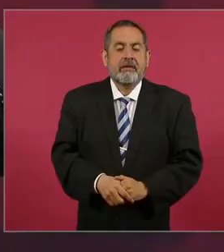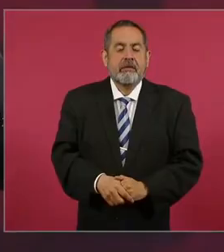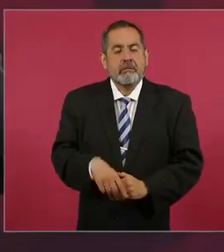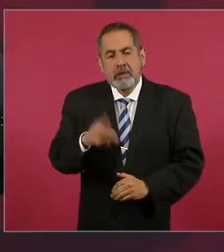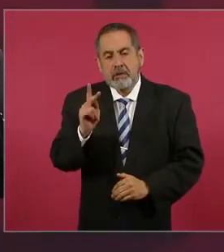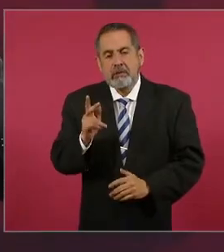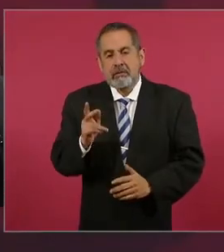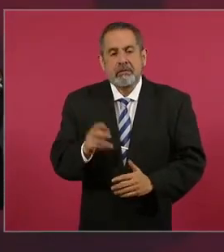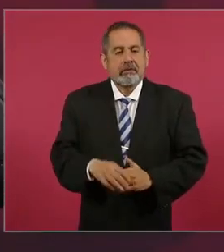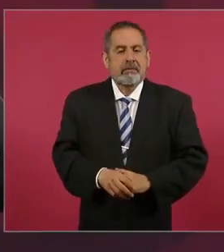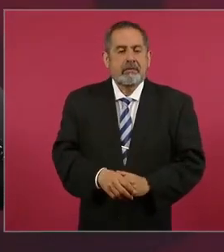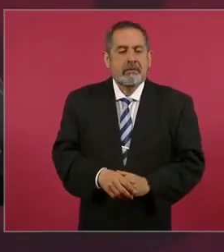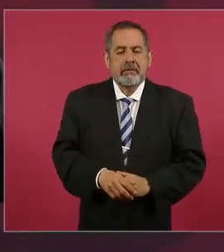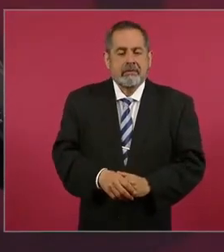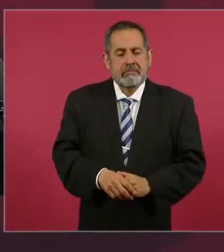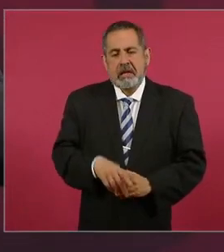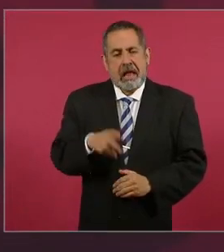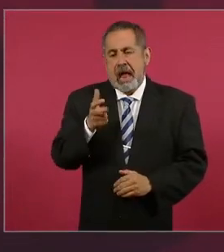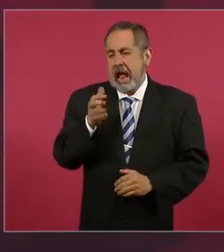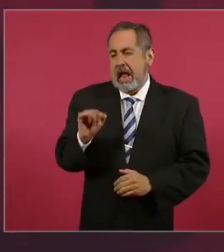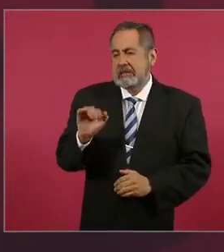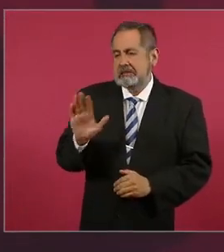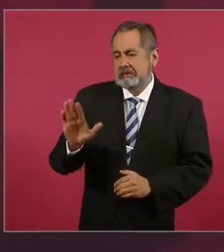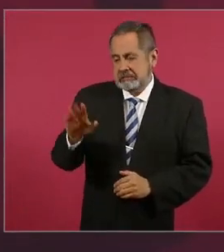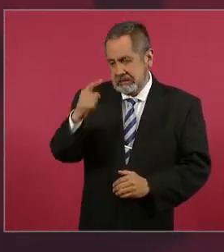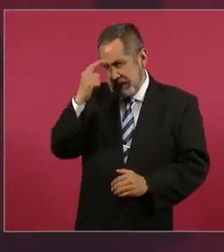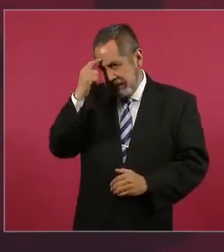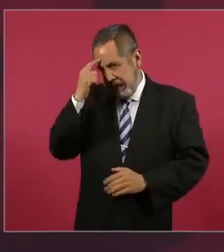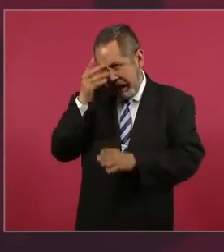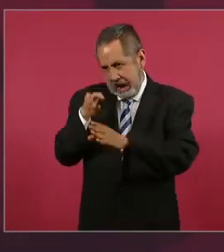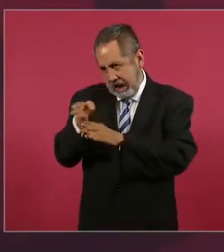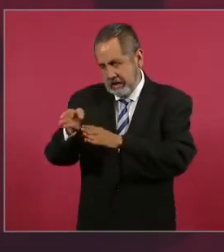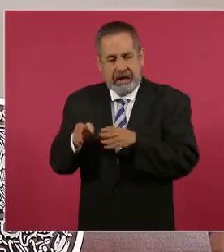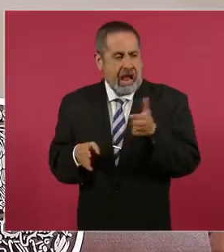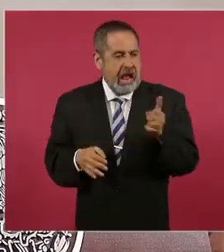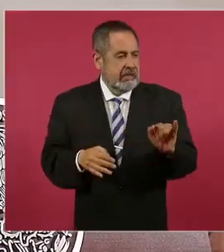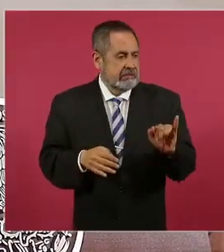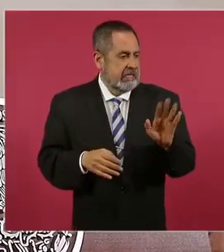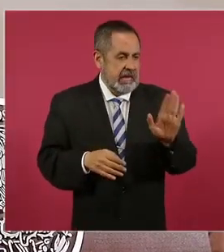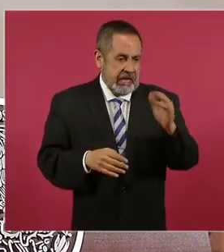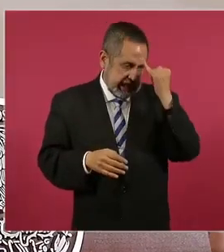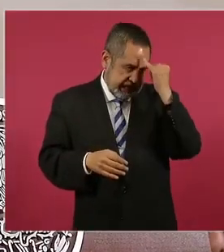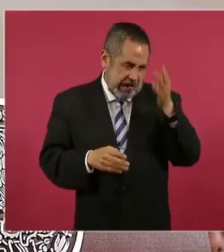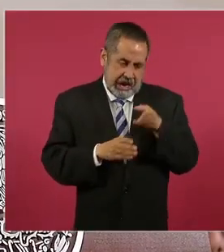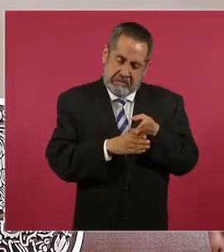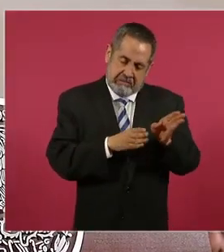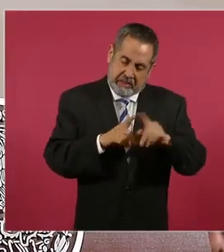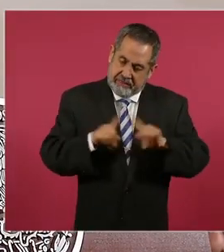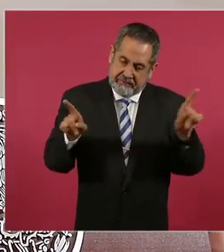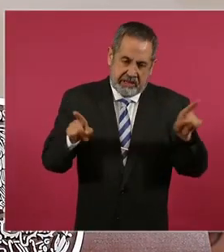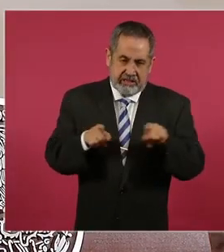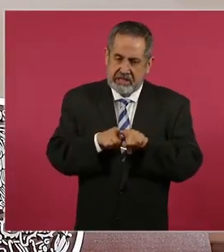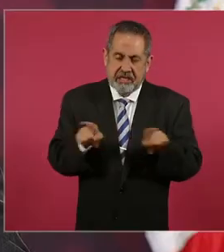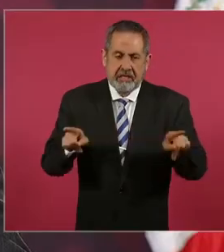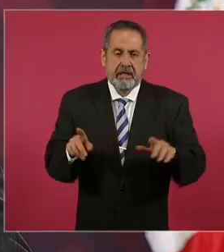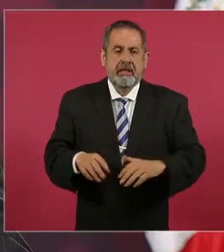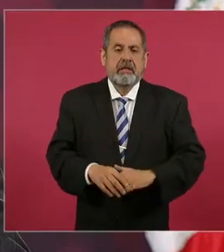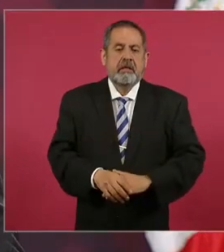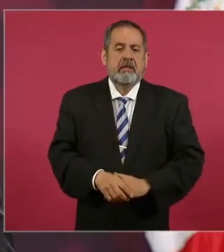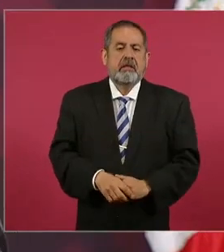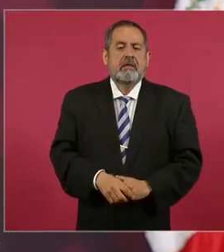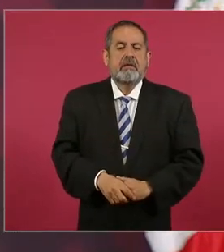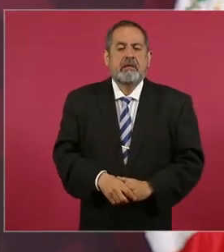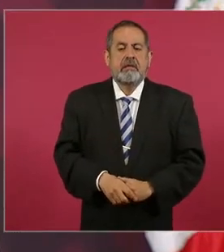Pero son posturas, ¿no?, distintas. Presidente,